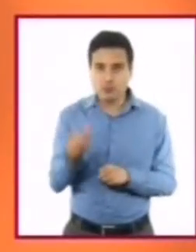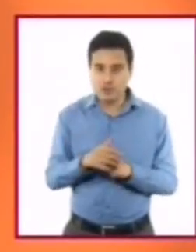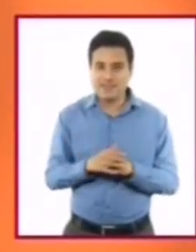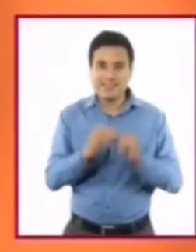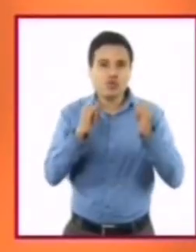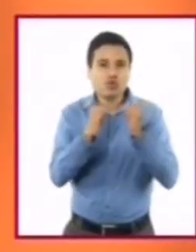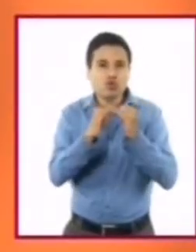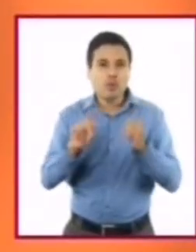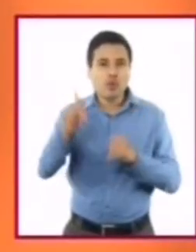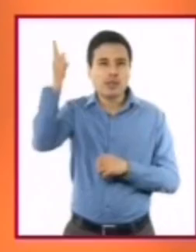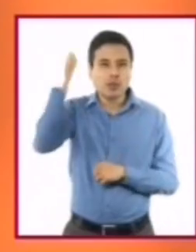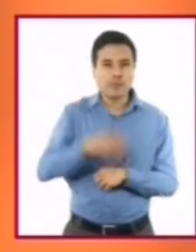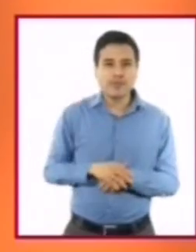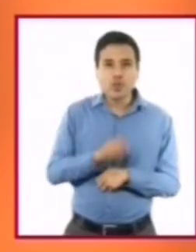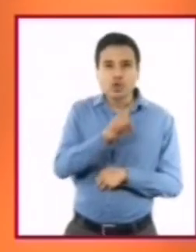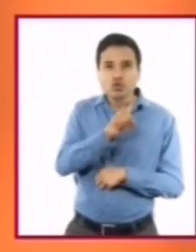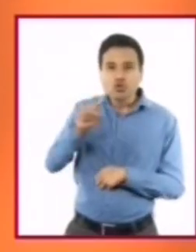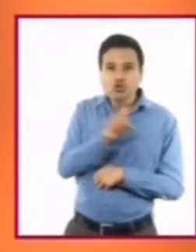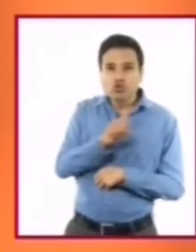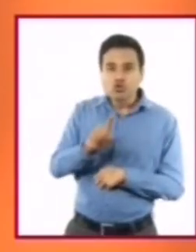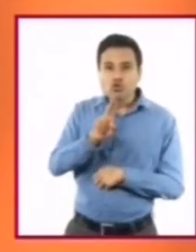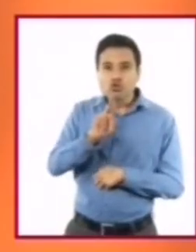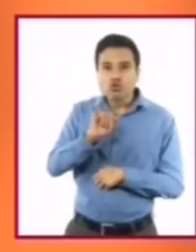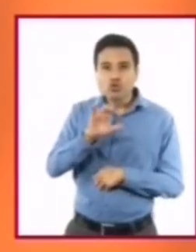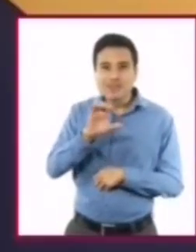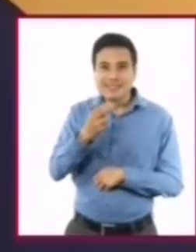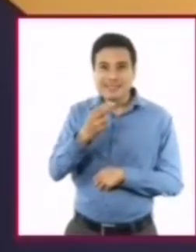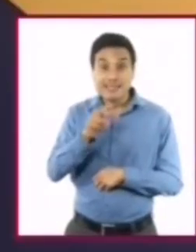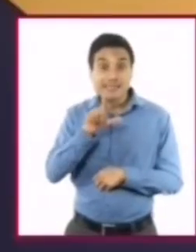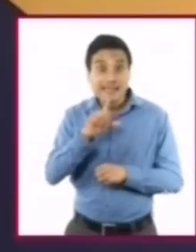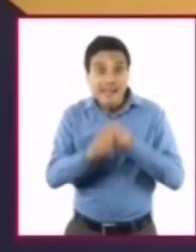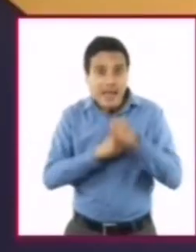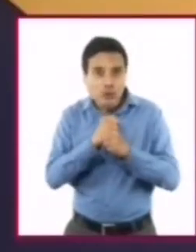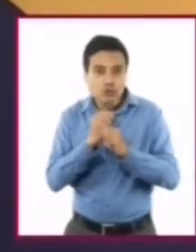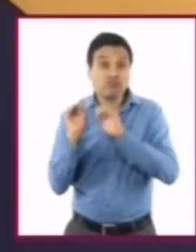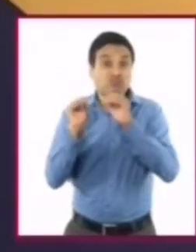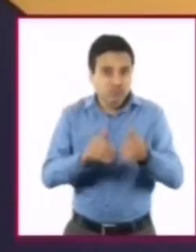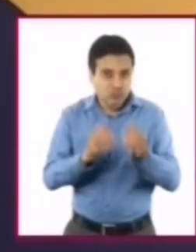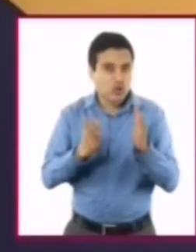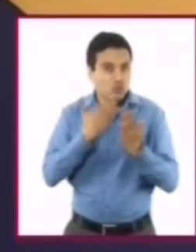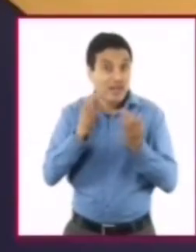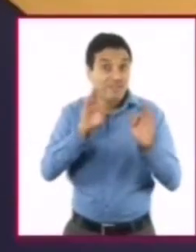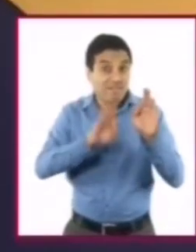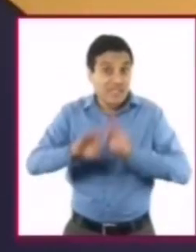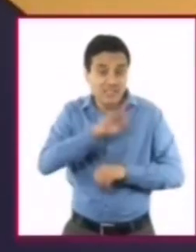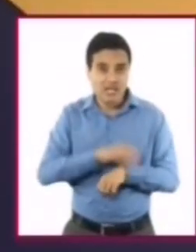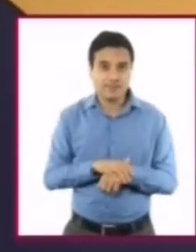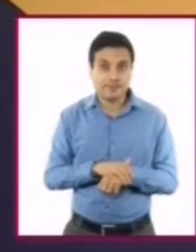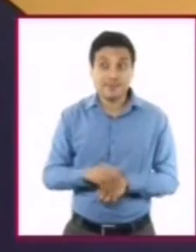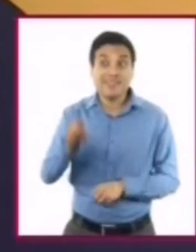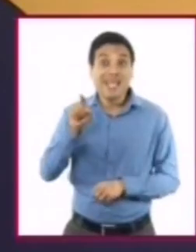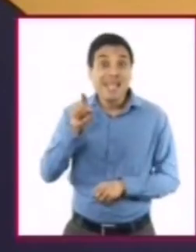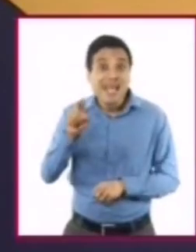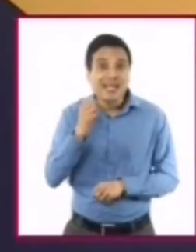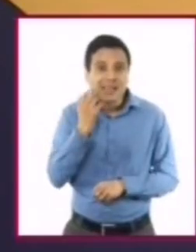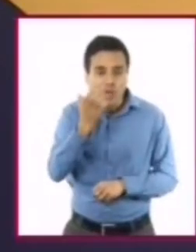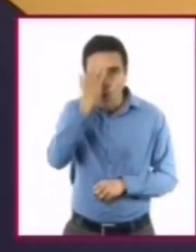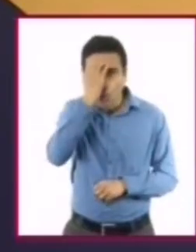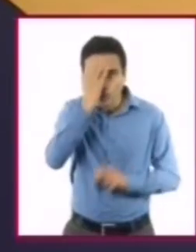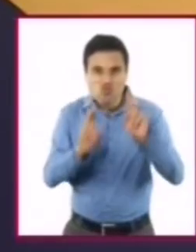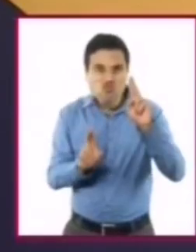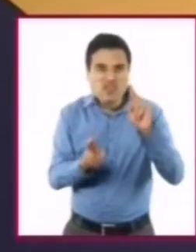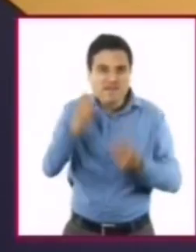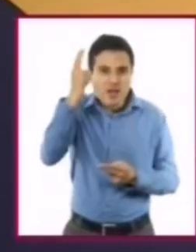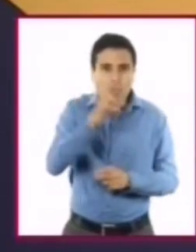de Zúrich para estudiar física a los 17 años. Einstein buscaba comprender mejor el universo y